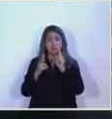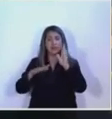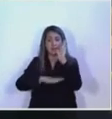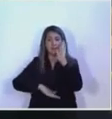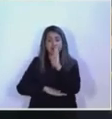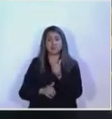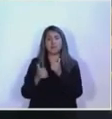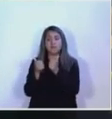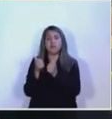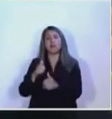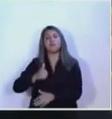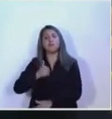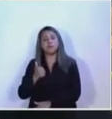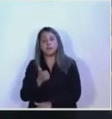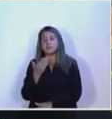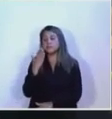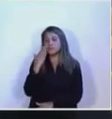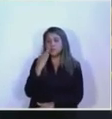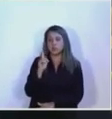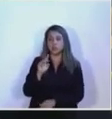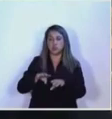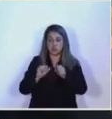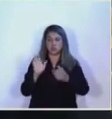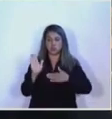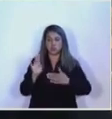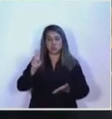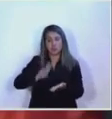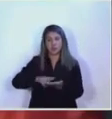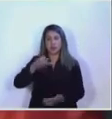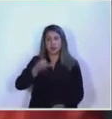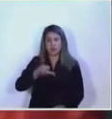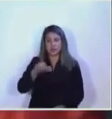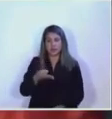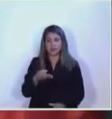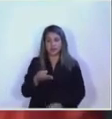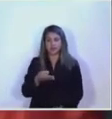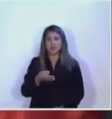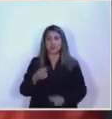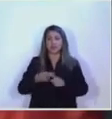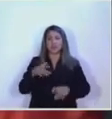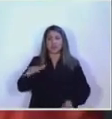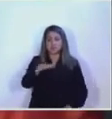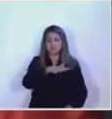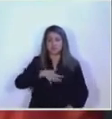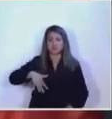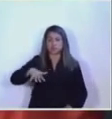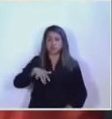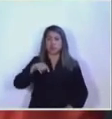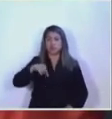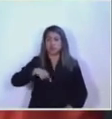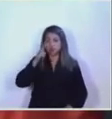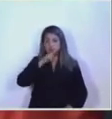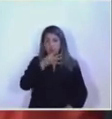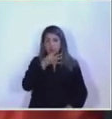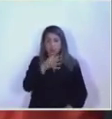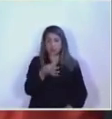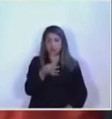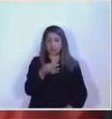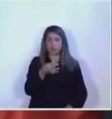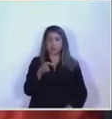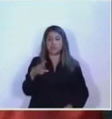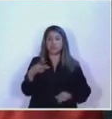de buenas intenciones, sino que de un compromiso real. Desde el punto de vista social, y aquí termino, en el tercer